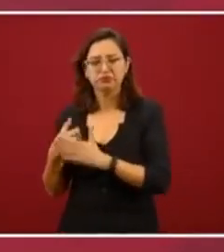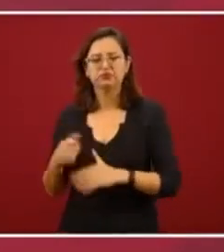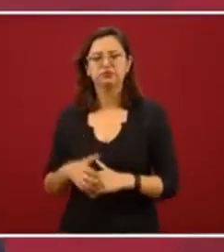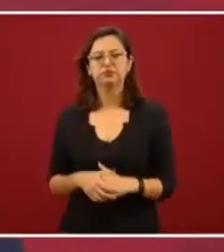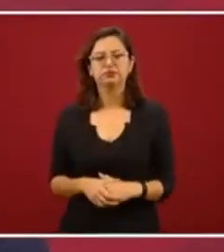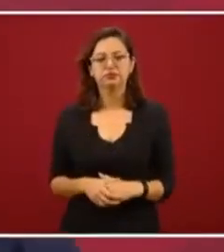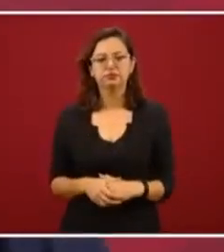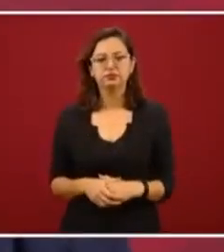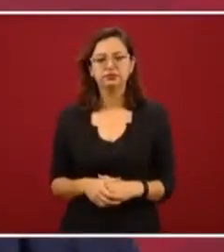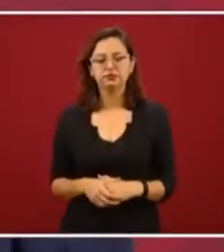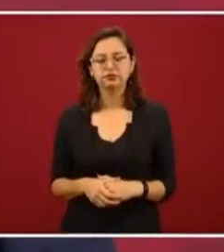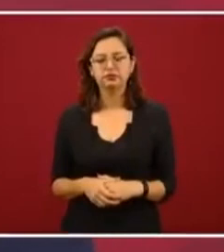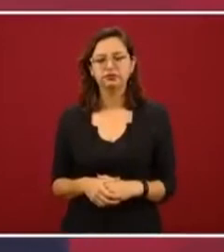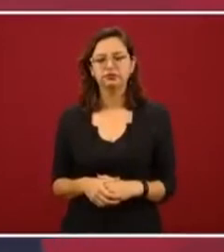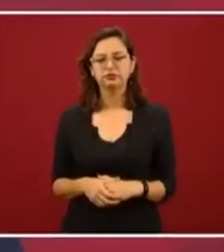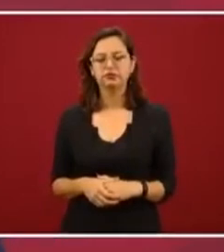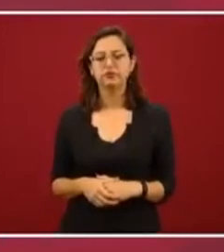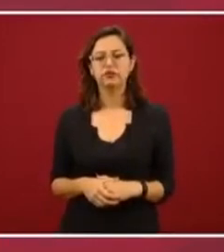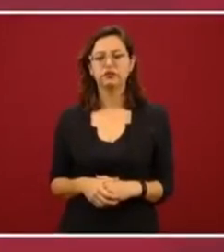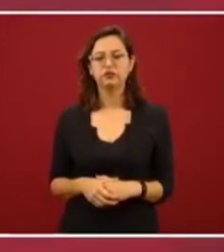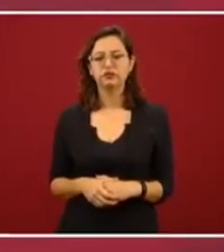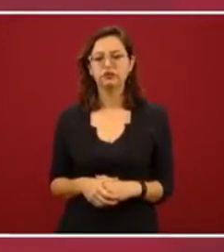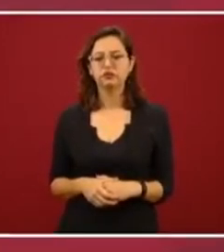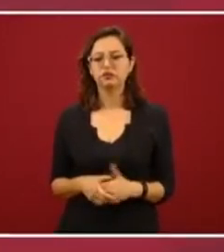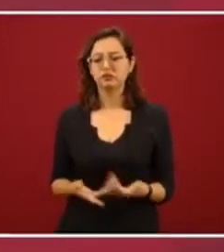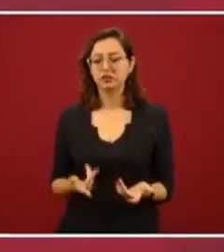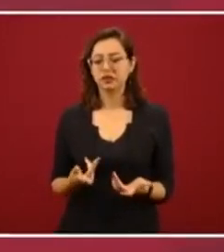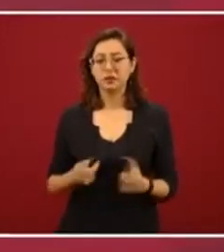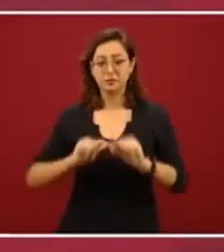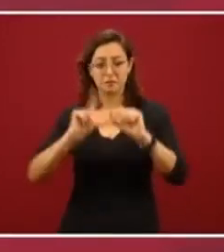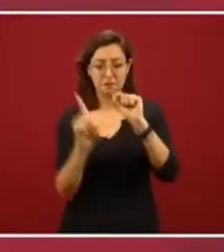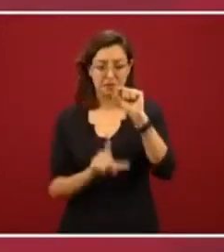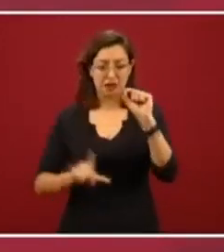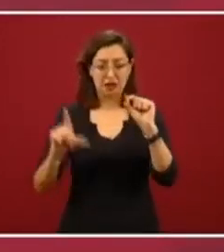La familia en México